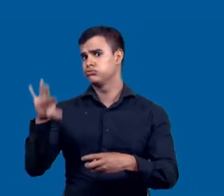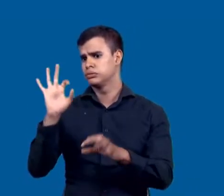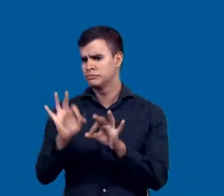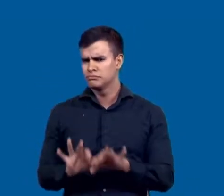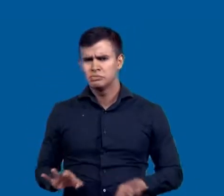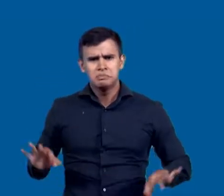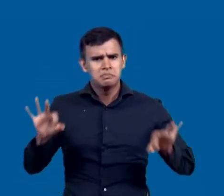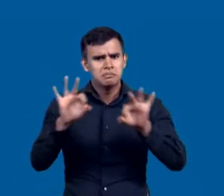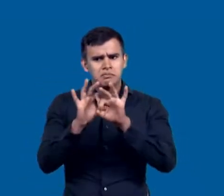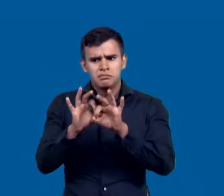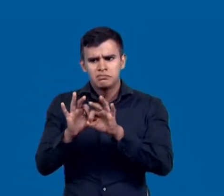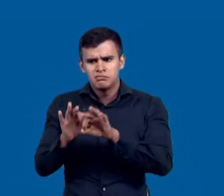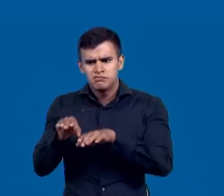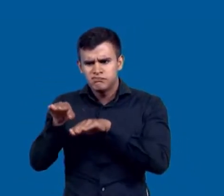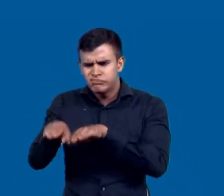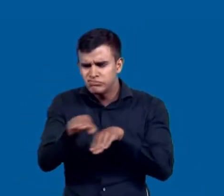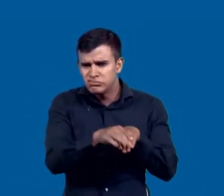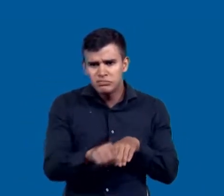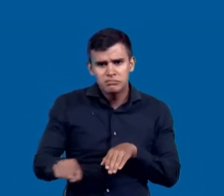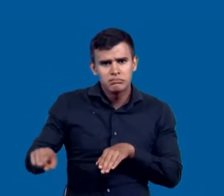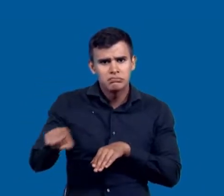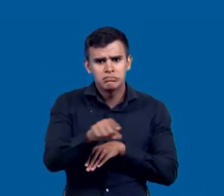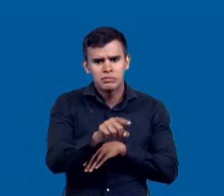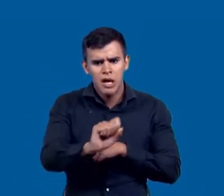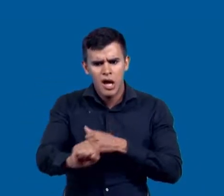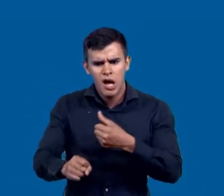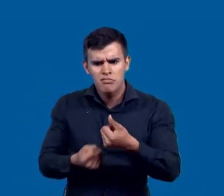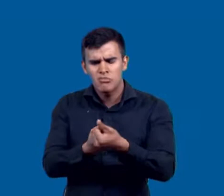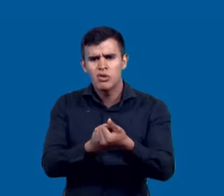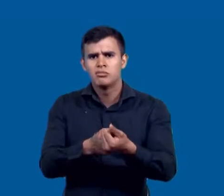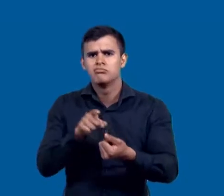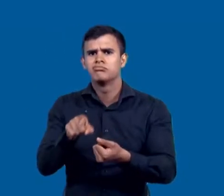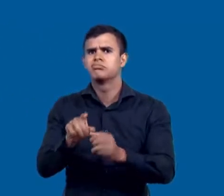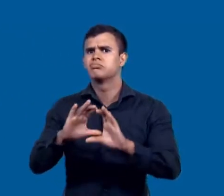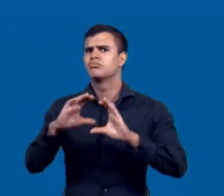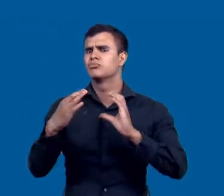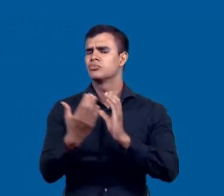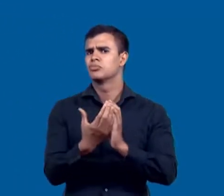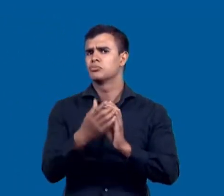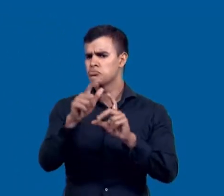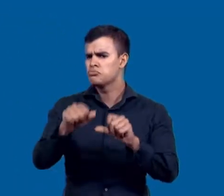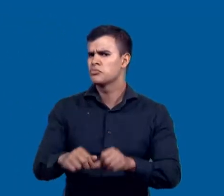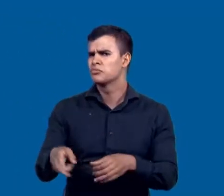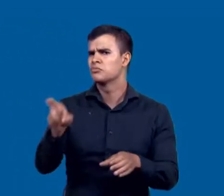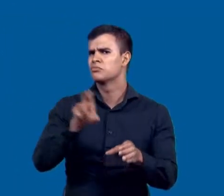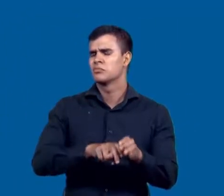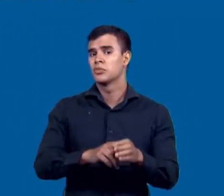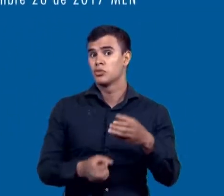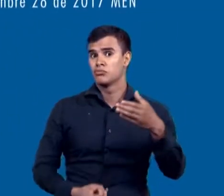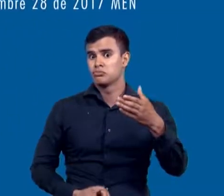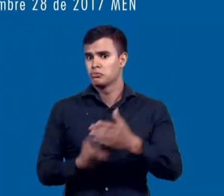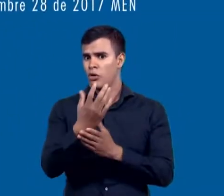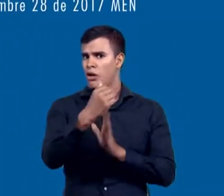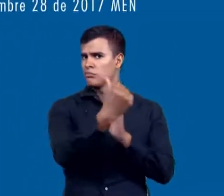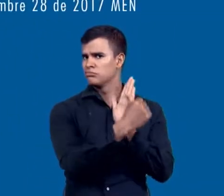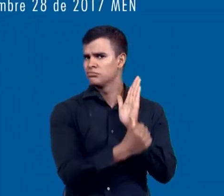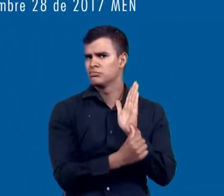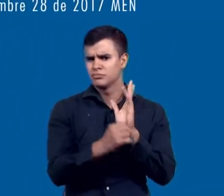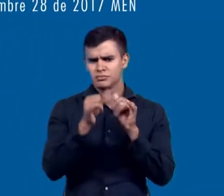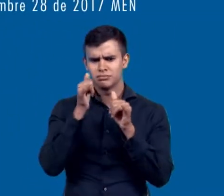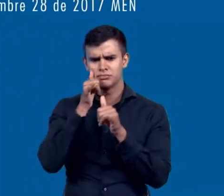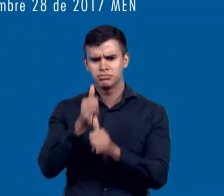es parte fundamental del desarrollo económico y sostenible del mundo. Matricúlate ya en el nuevo programa